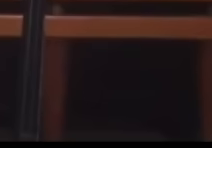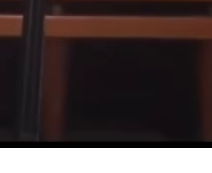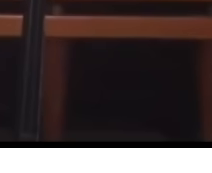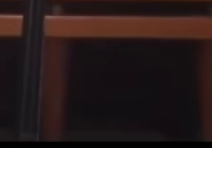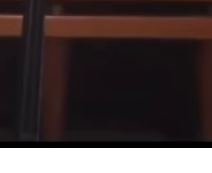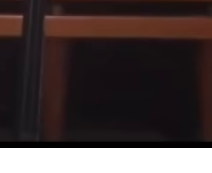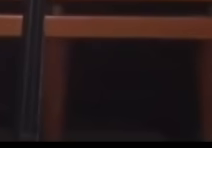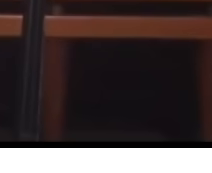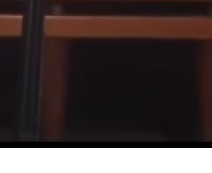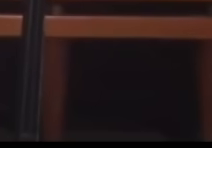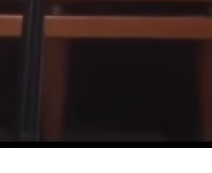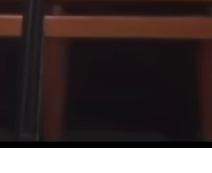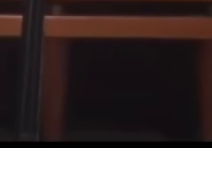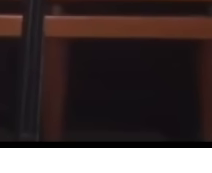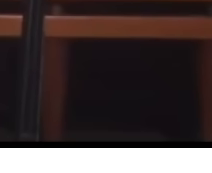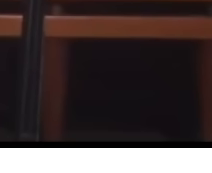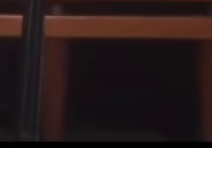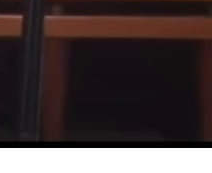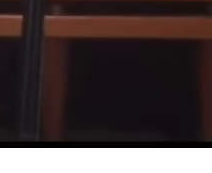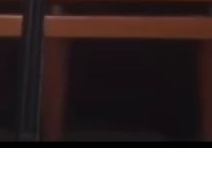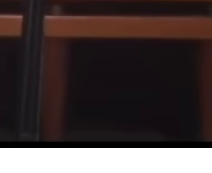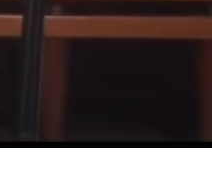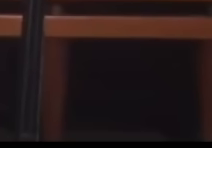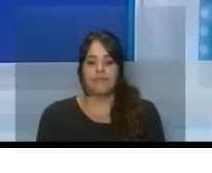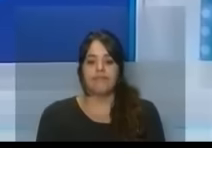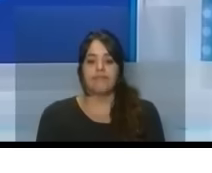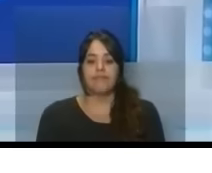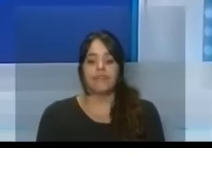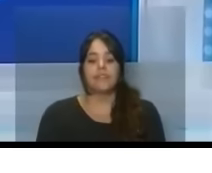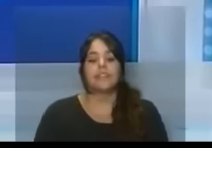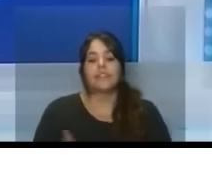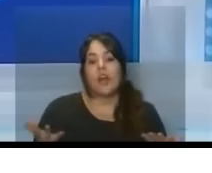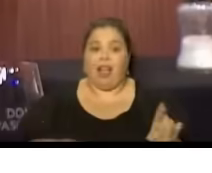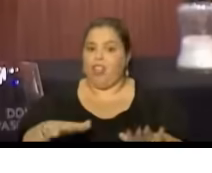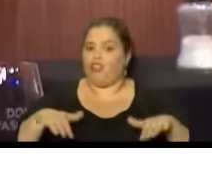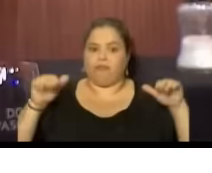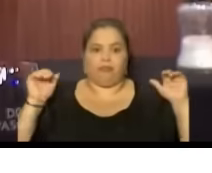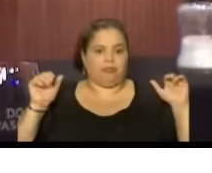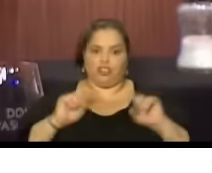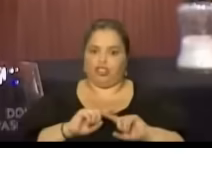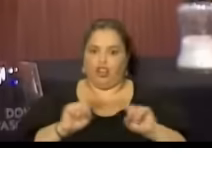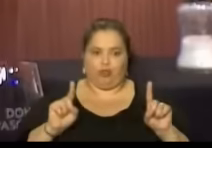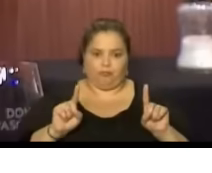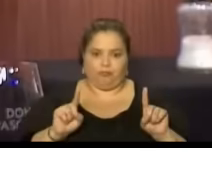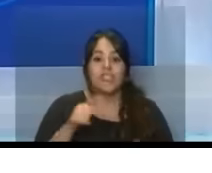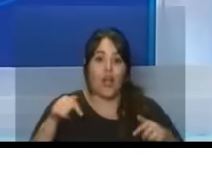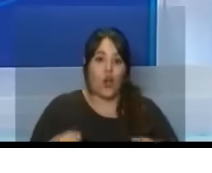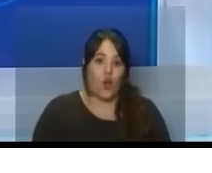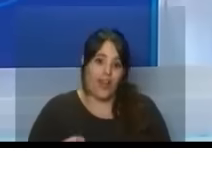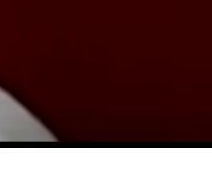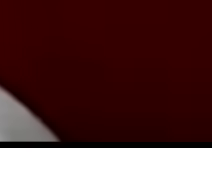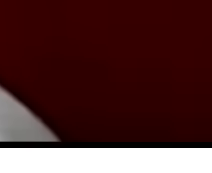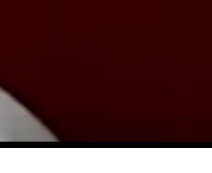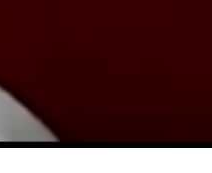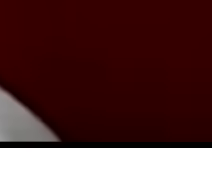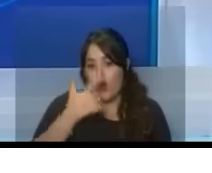mantener por lo menos lo que es hasta el próximo viernes. Gracias, Nubel. A ti, Irene. Ahora quiero comunicarles una noticia que tiene que ver con esta casa y con mi